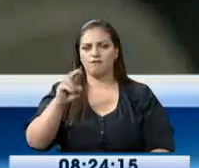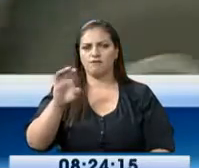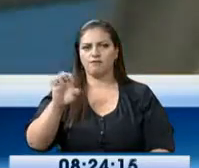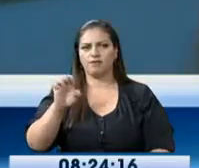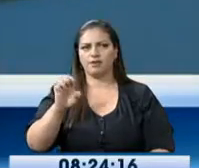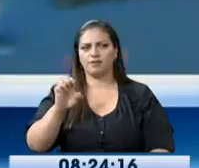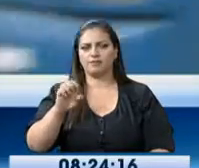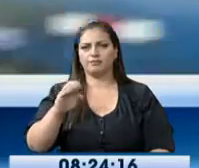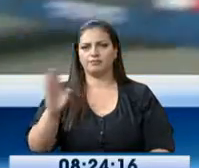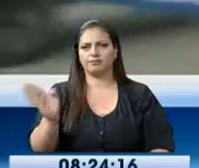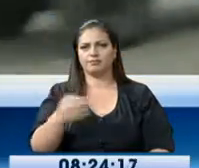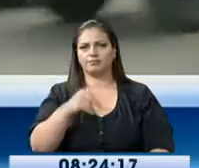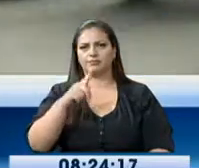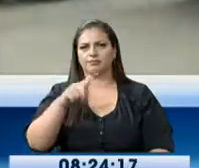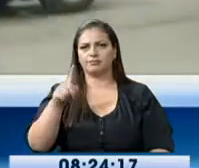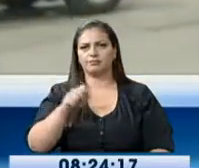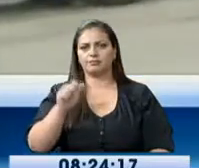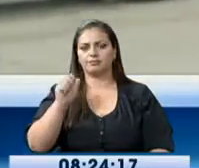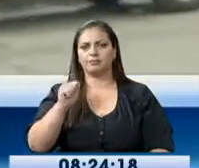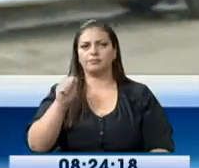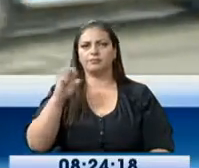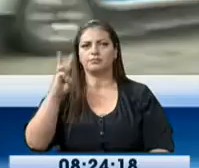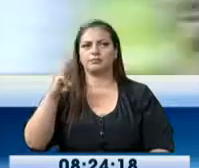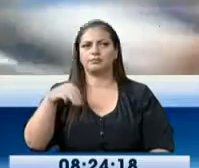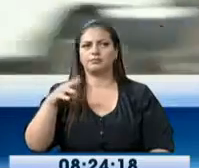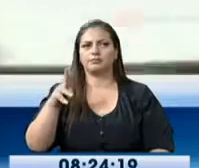supervisor de una empresa de seguridad.